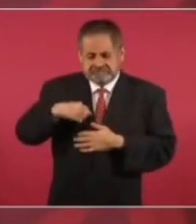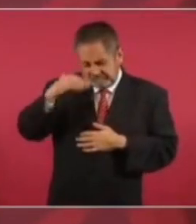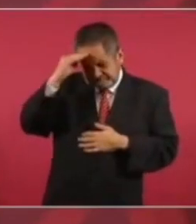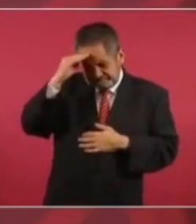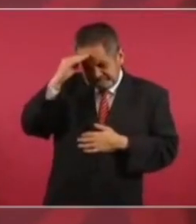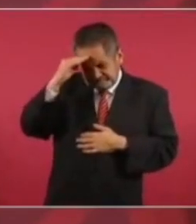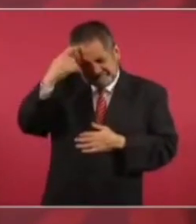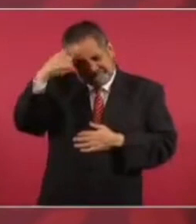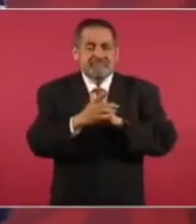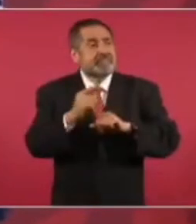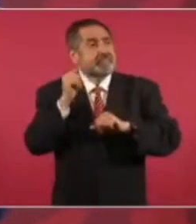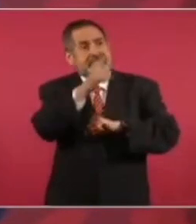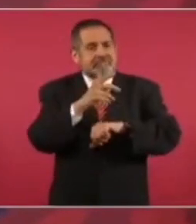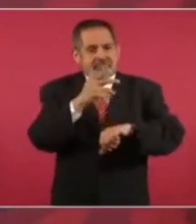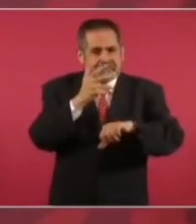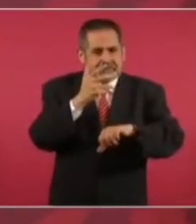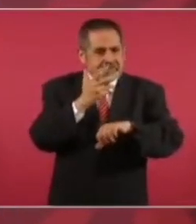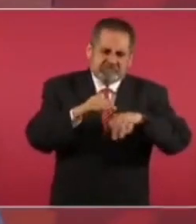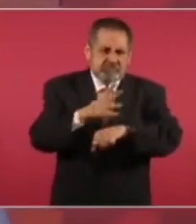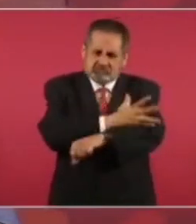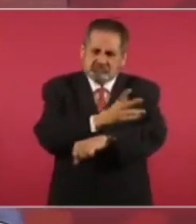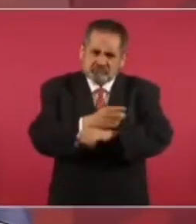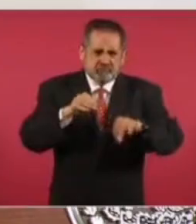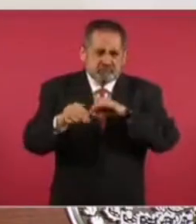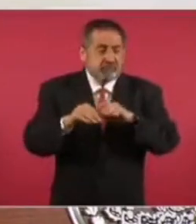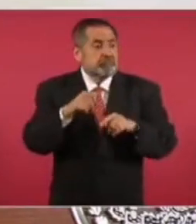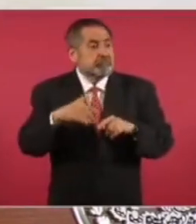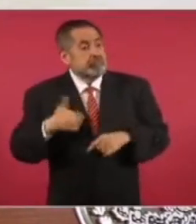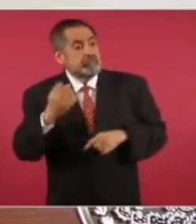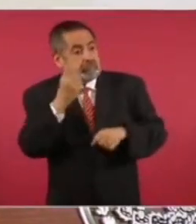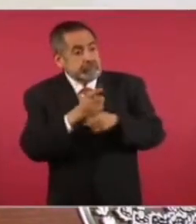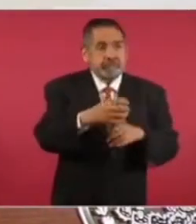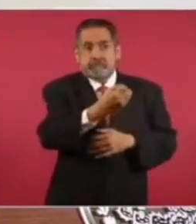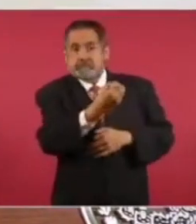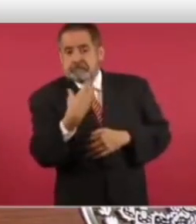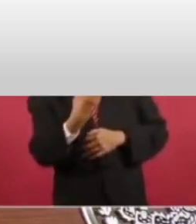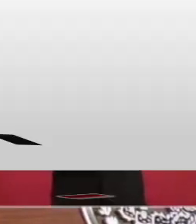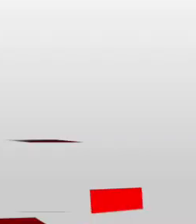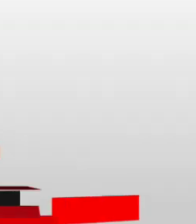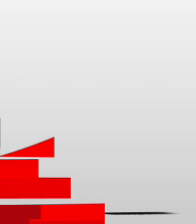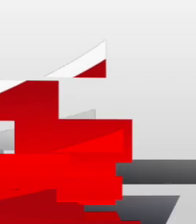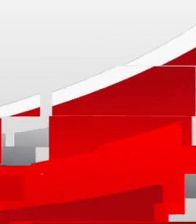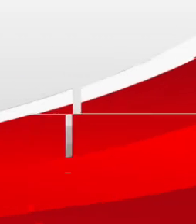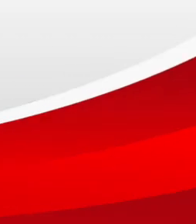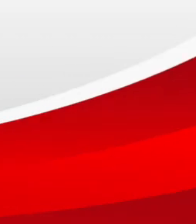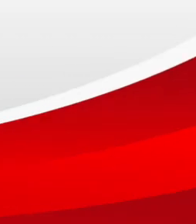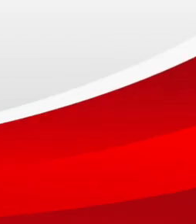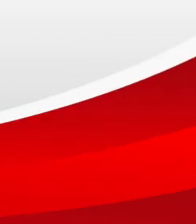se lanzaron a buscarse la vida, a trabajar honradamente en donde habían oportunidades. Y ahora, ¿cómo no van a ser héroes?